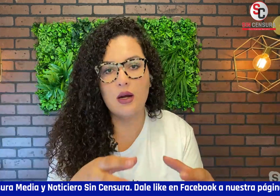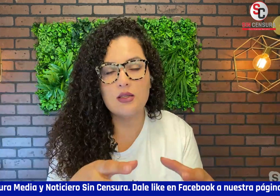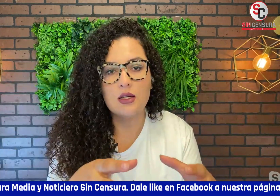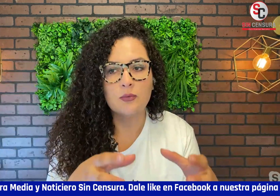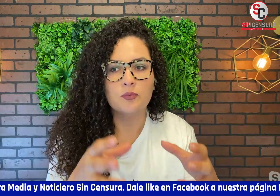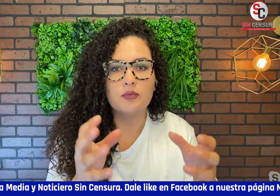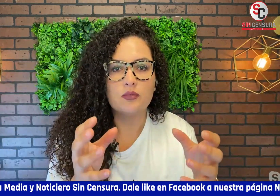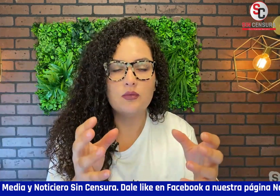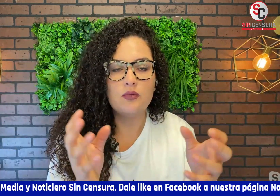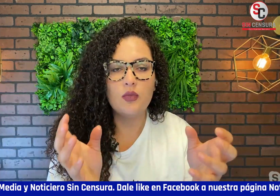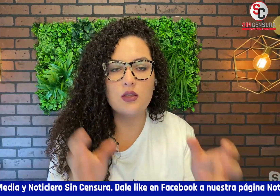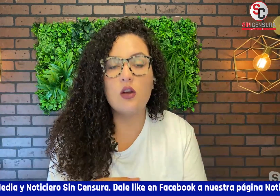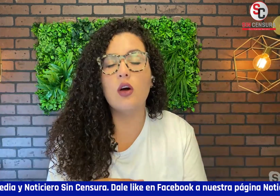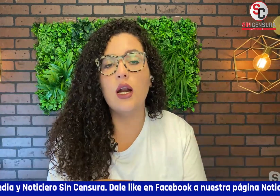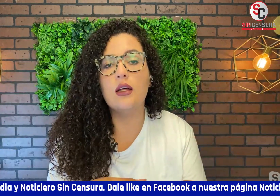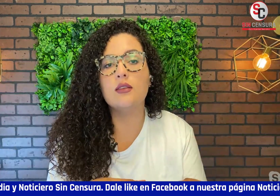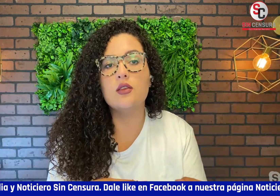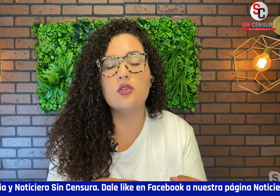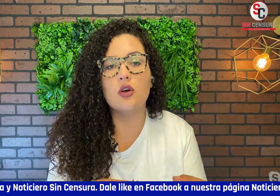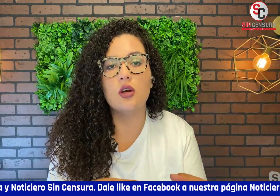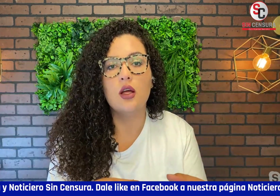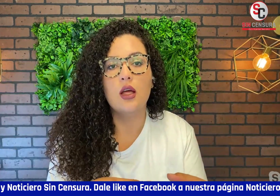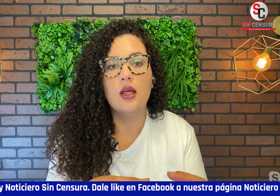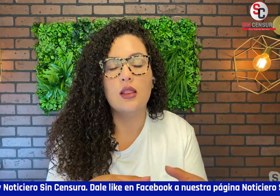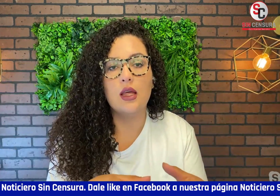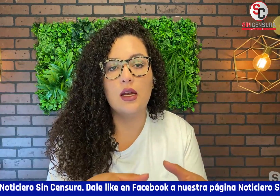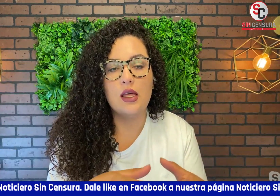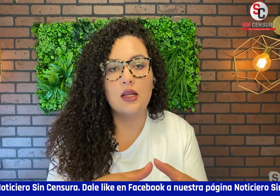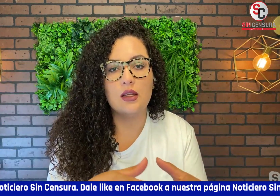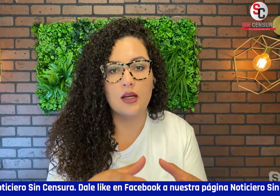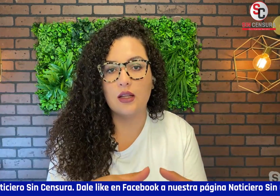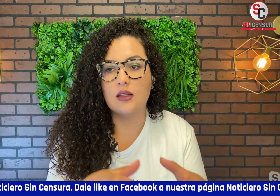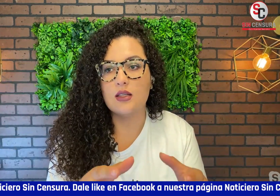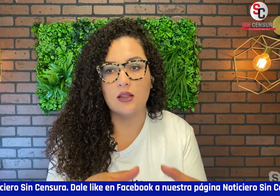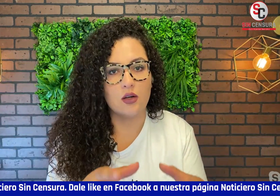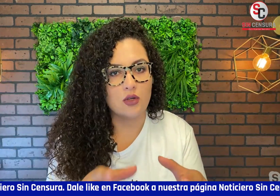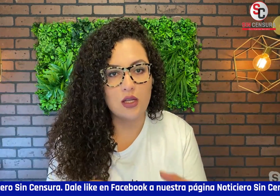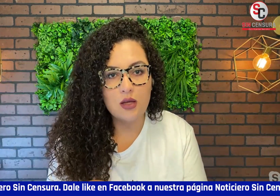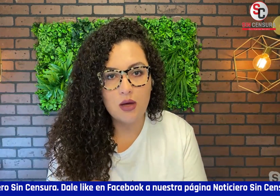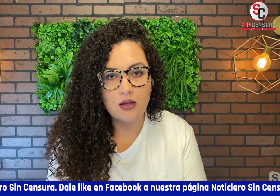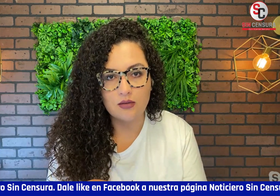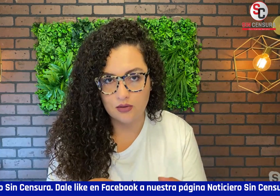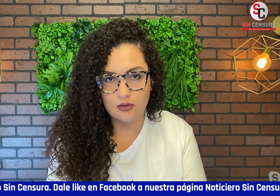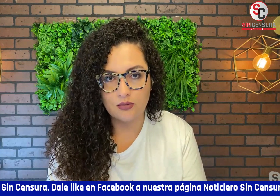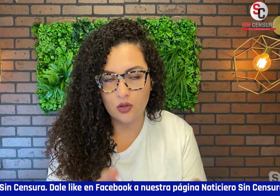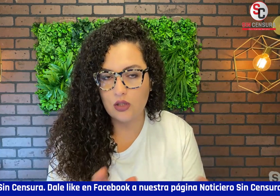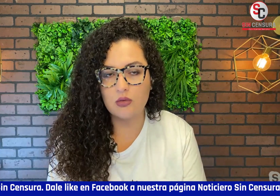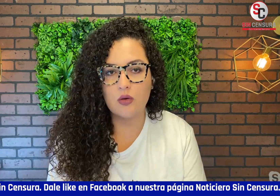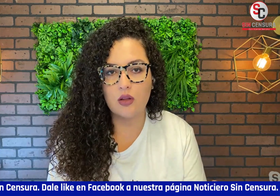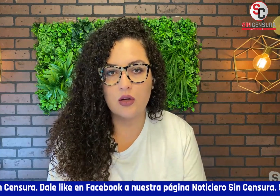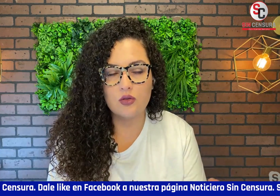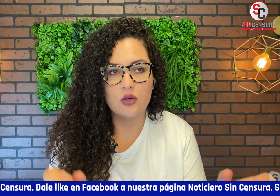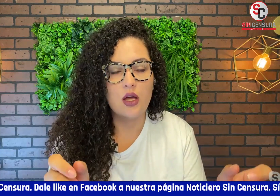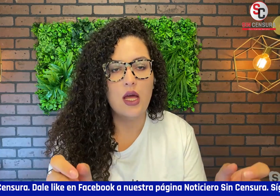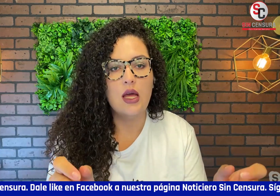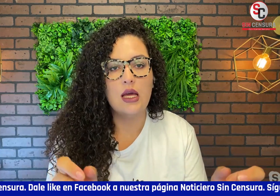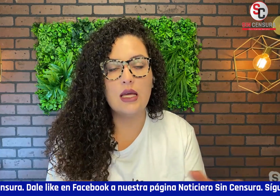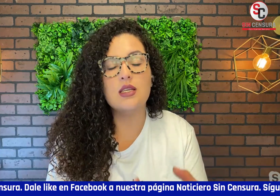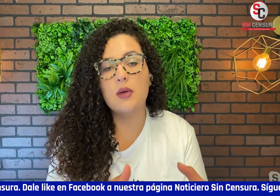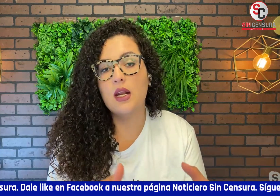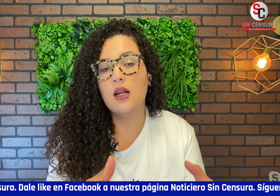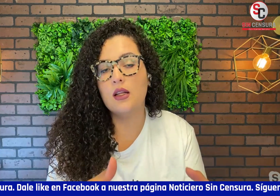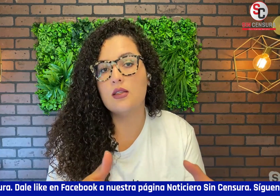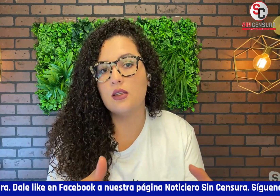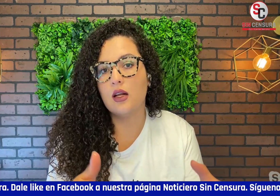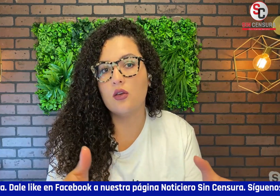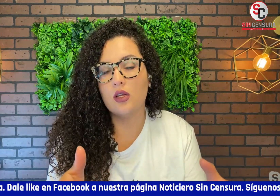las sábanas, se logra la detención del líder del cártel de Santa Rosa de Lima, ¿no? Todos estamos de acuerdo en eso. Que si